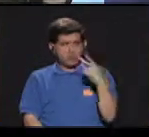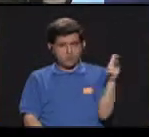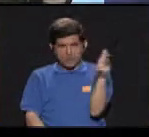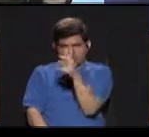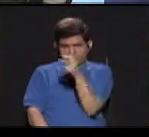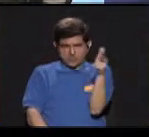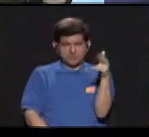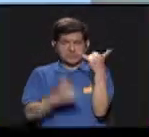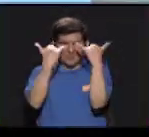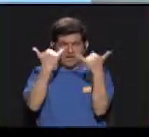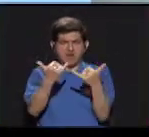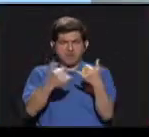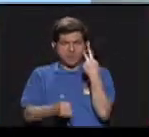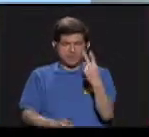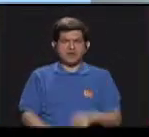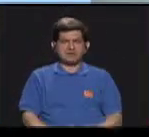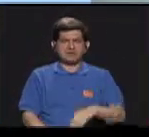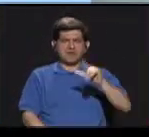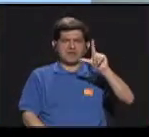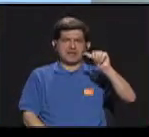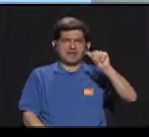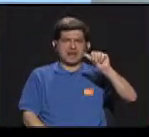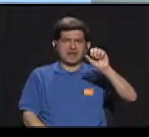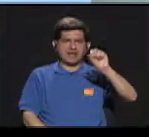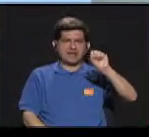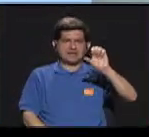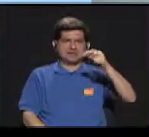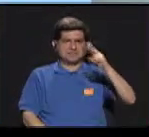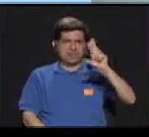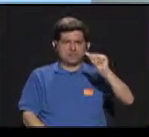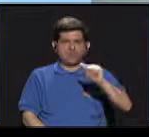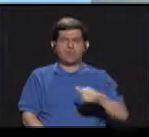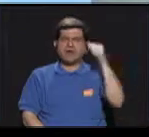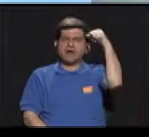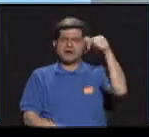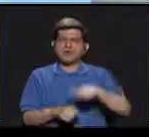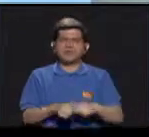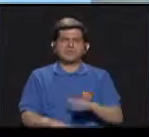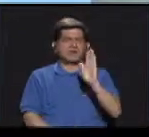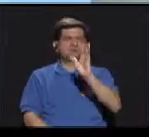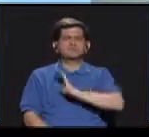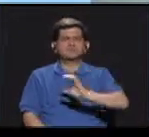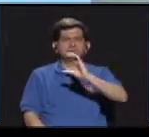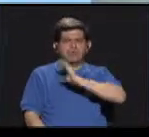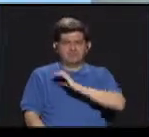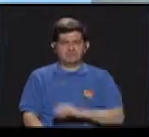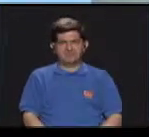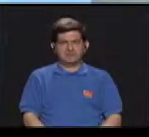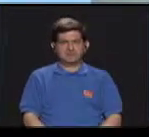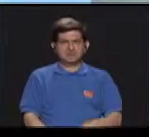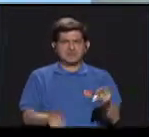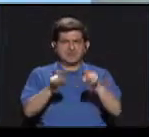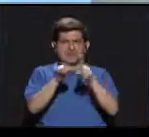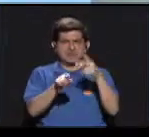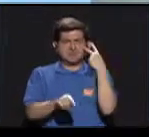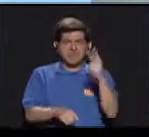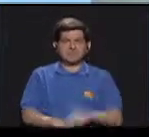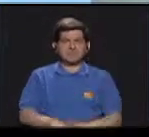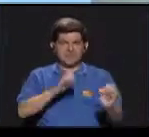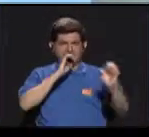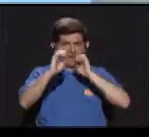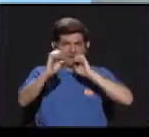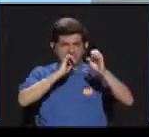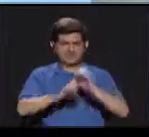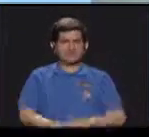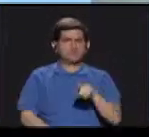vemos en imágenes, por ejemplo ahora que acabamos de ver en La Cegua, recordamos esa afabilidad de don Alfredo y ahora que lo vimos también en la